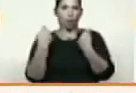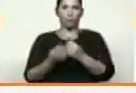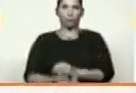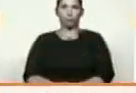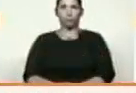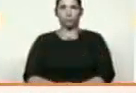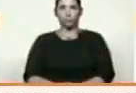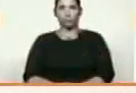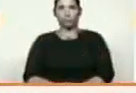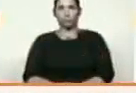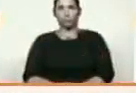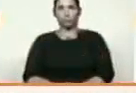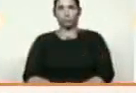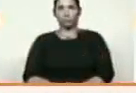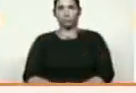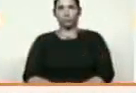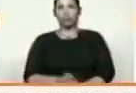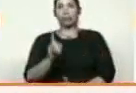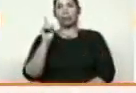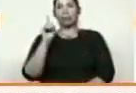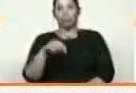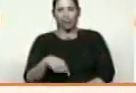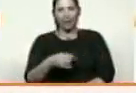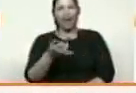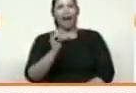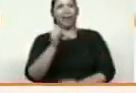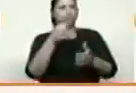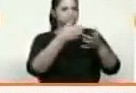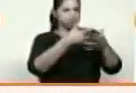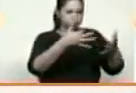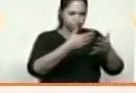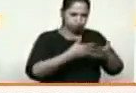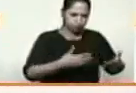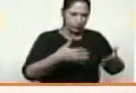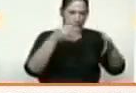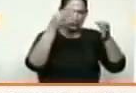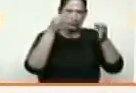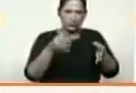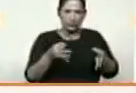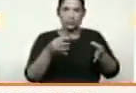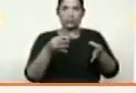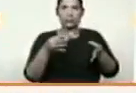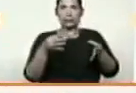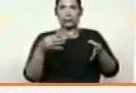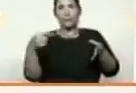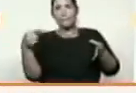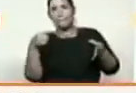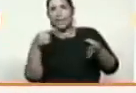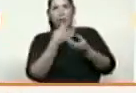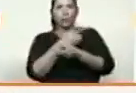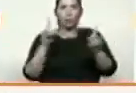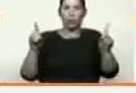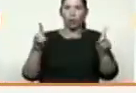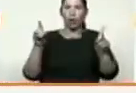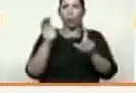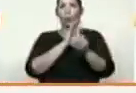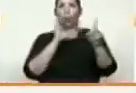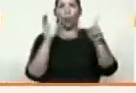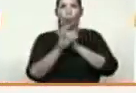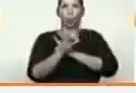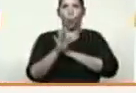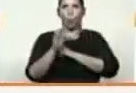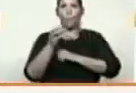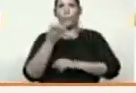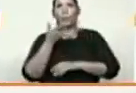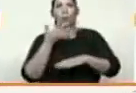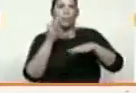Hay redacciones un poco más aristocráticas y menos democráticas en la cultura oriental, como ocurre